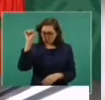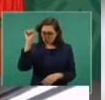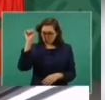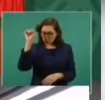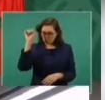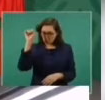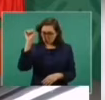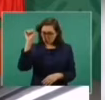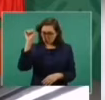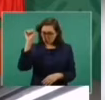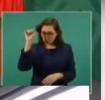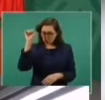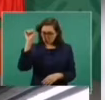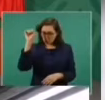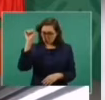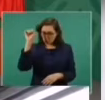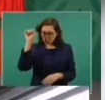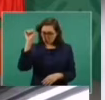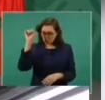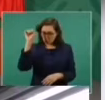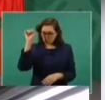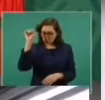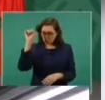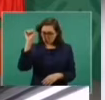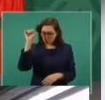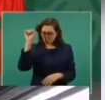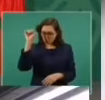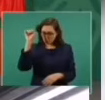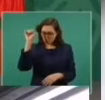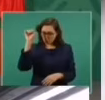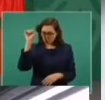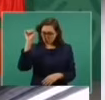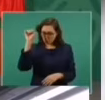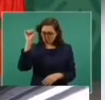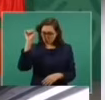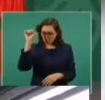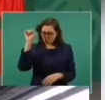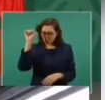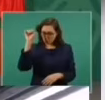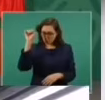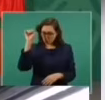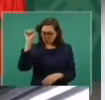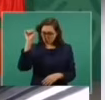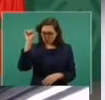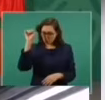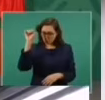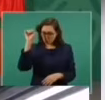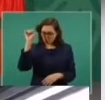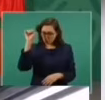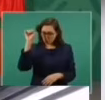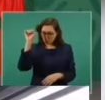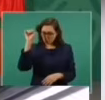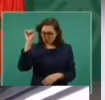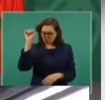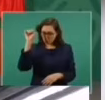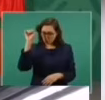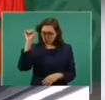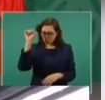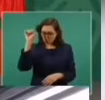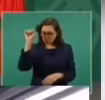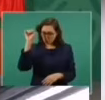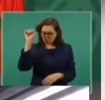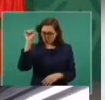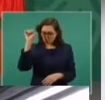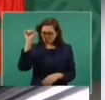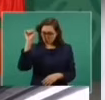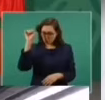por apoyar a los compañeros de Mexicana de Aviación. Con asesoría del INAES, las cooperativas de Mexicana de Aviación